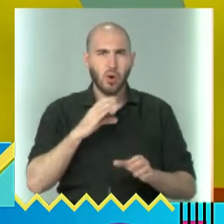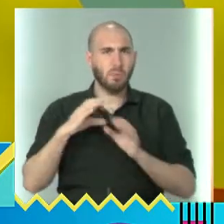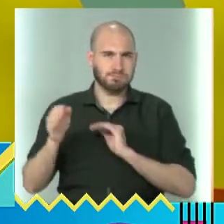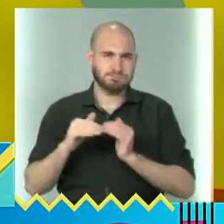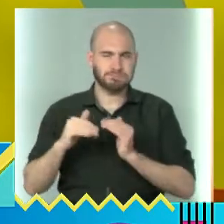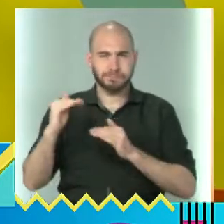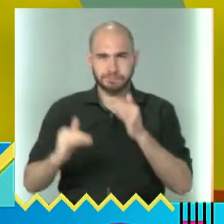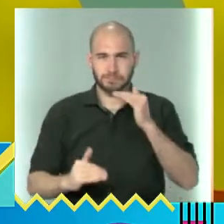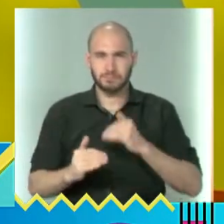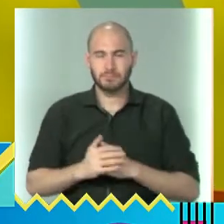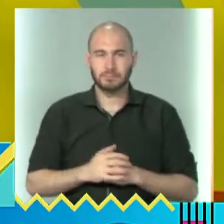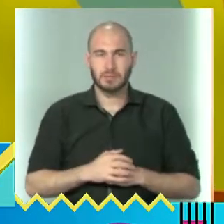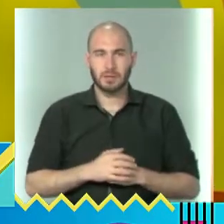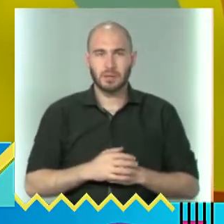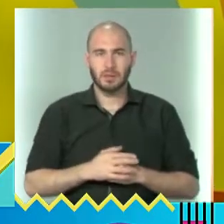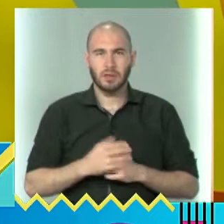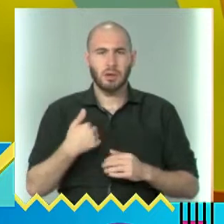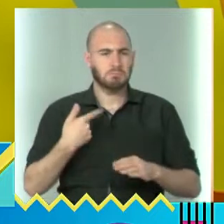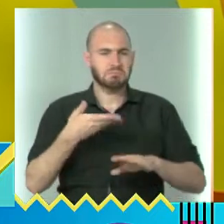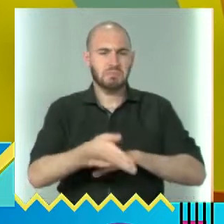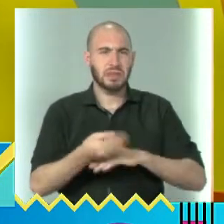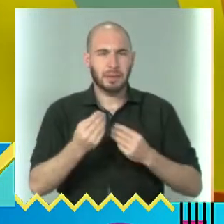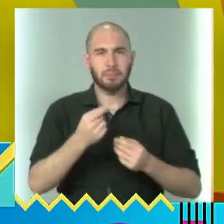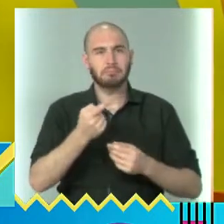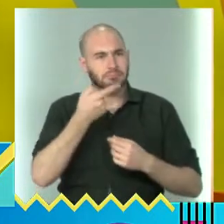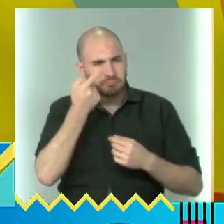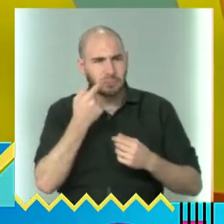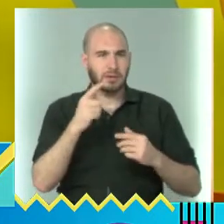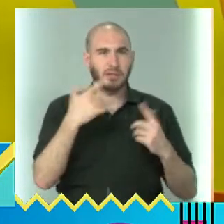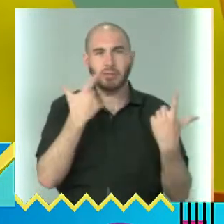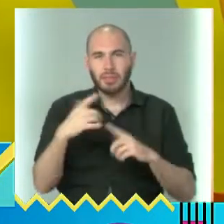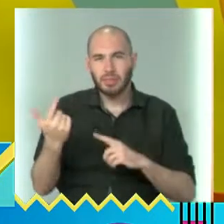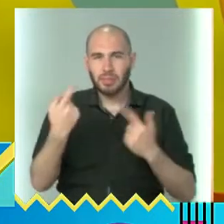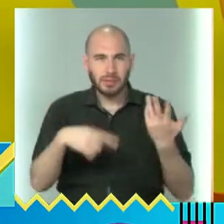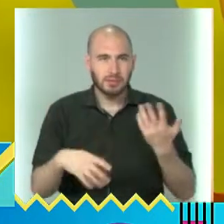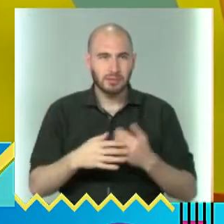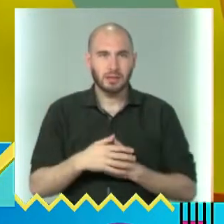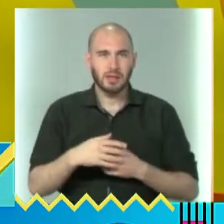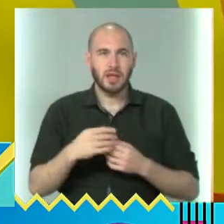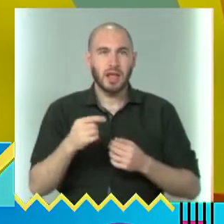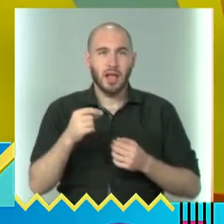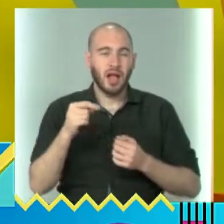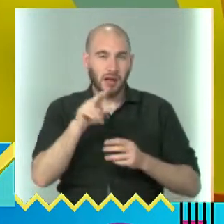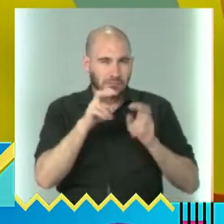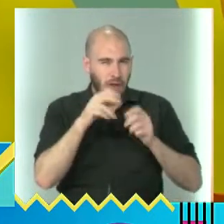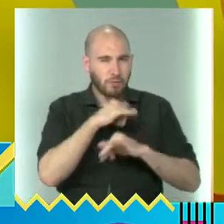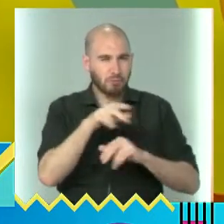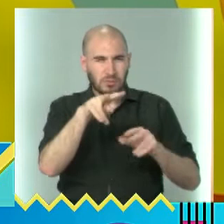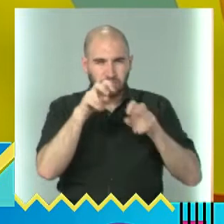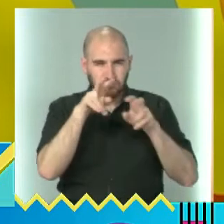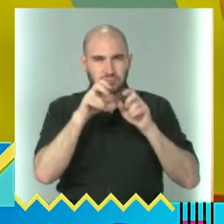comunicación. Uh-huh. Es decir, uno entra para entretenerse, divertirse y consume incidentalmente